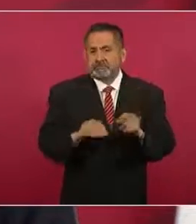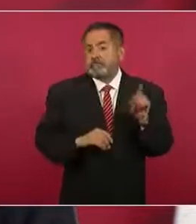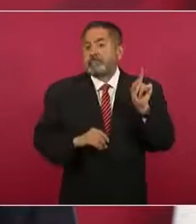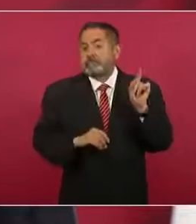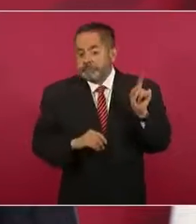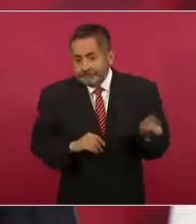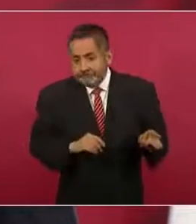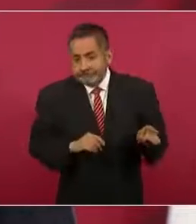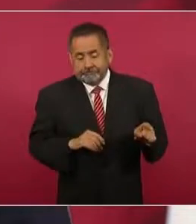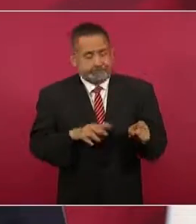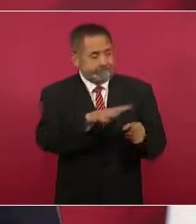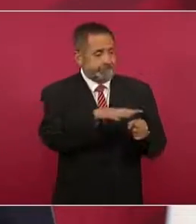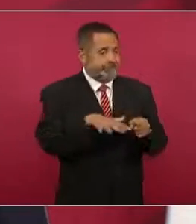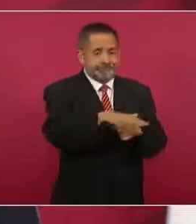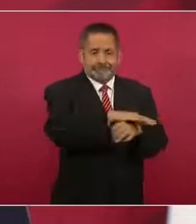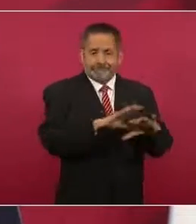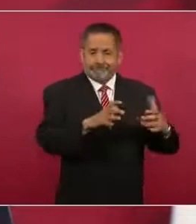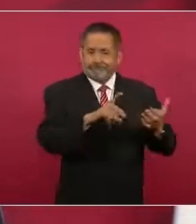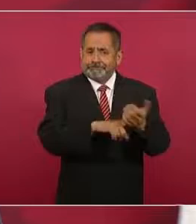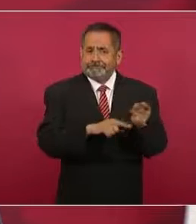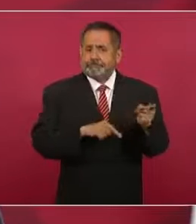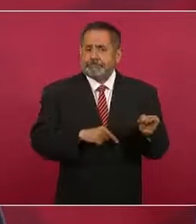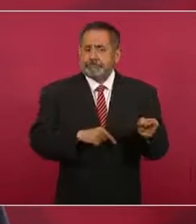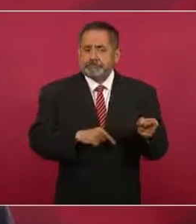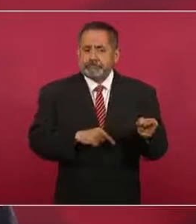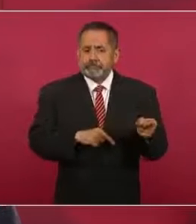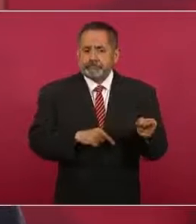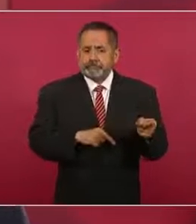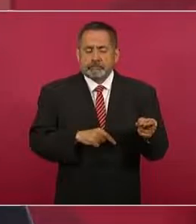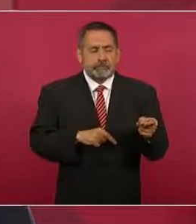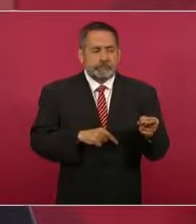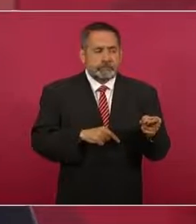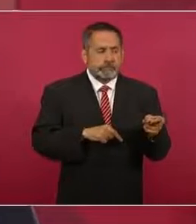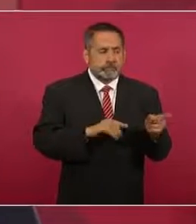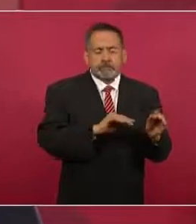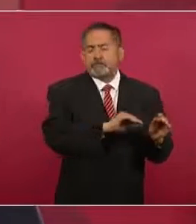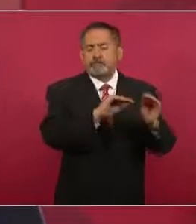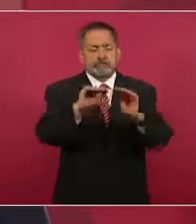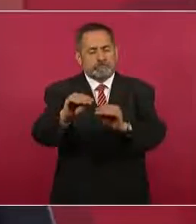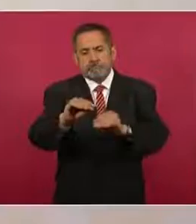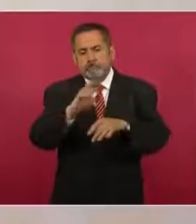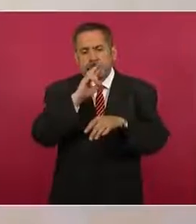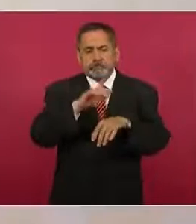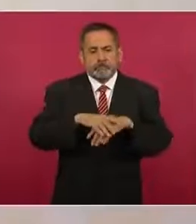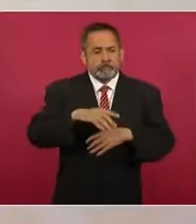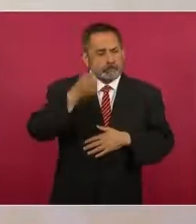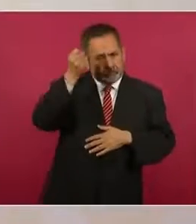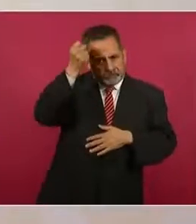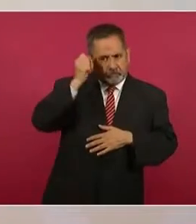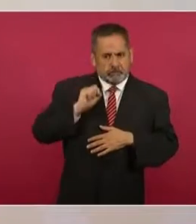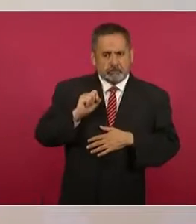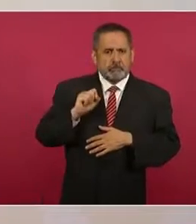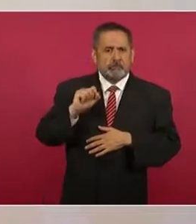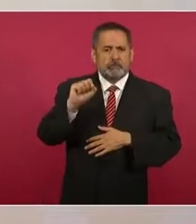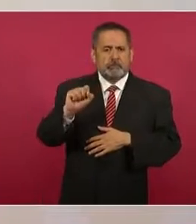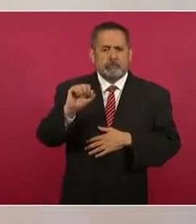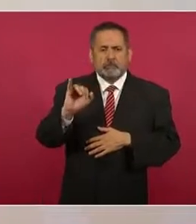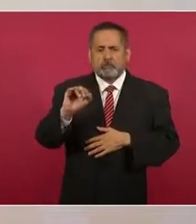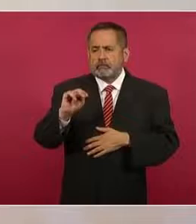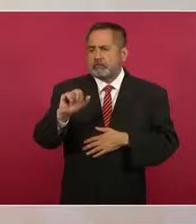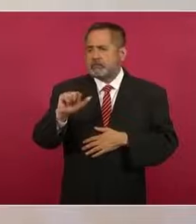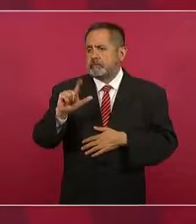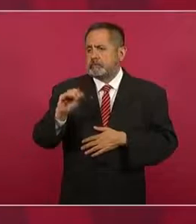se establezca en Sinaloa, que hay unas